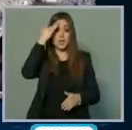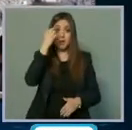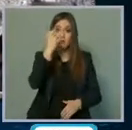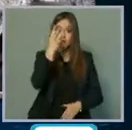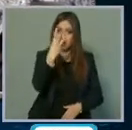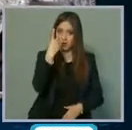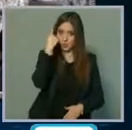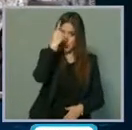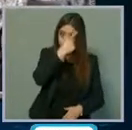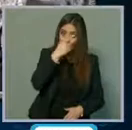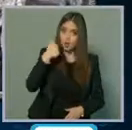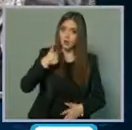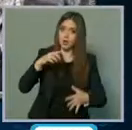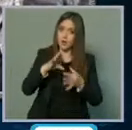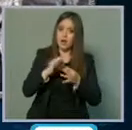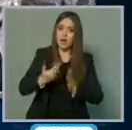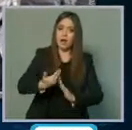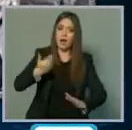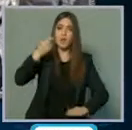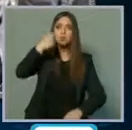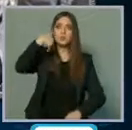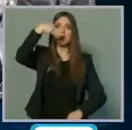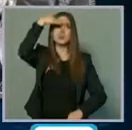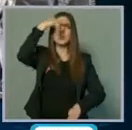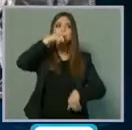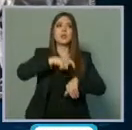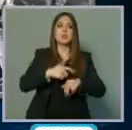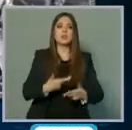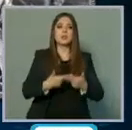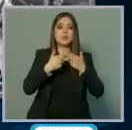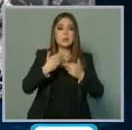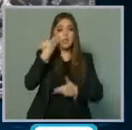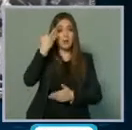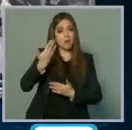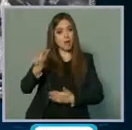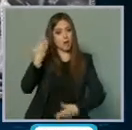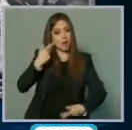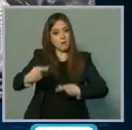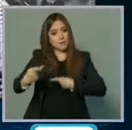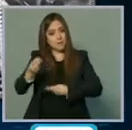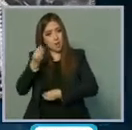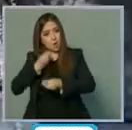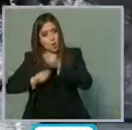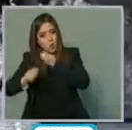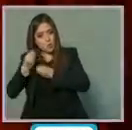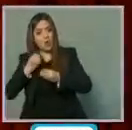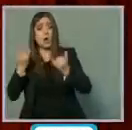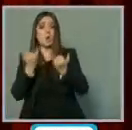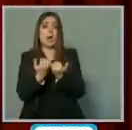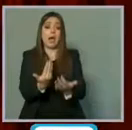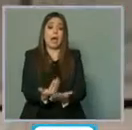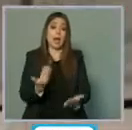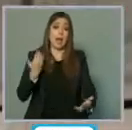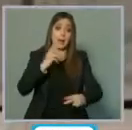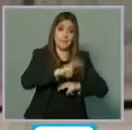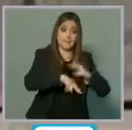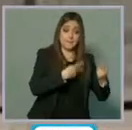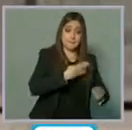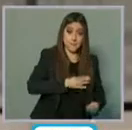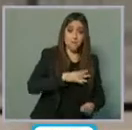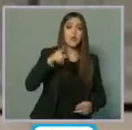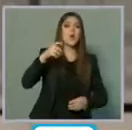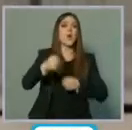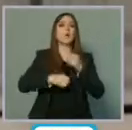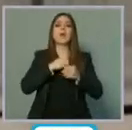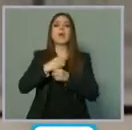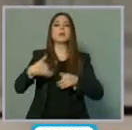preparados con algo ahí que puedan tomar o comer, darle una mordidita, porque O que hay pasen al baño dos, antes también. luego, hay 2 intermedios. Está